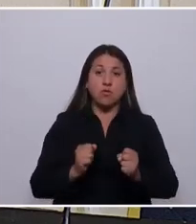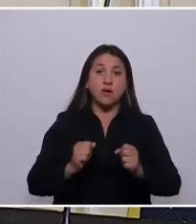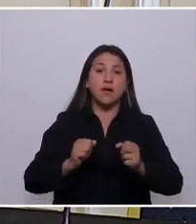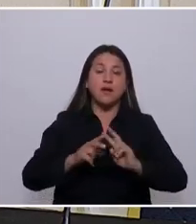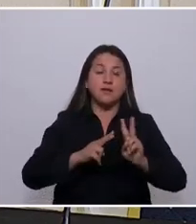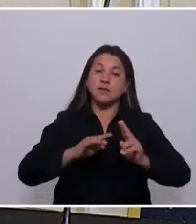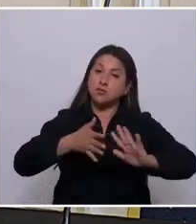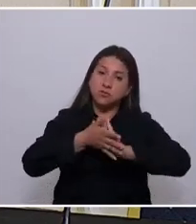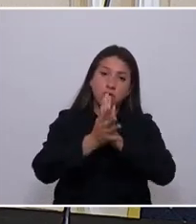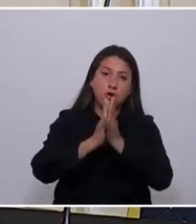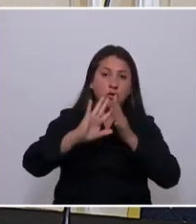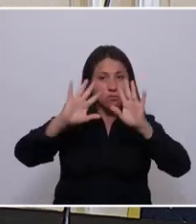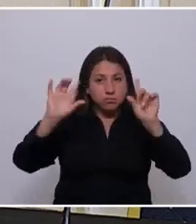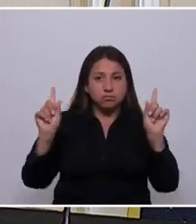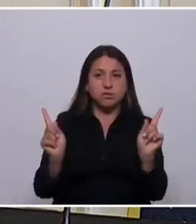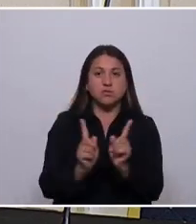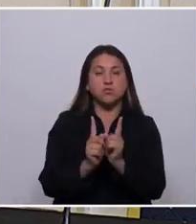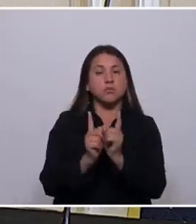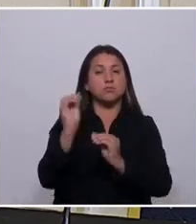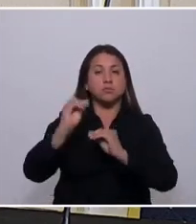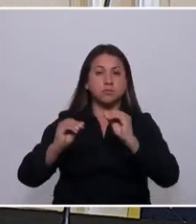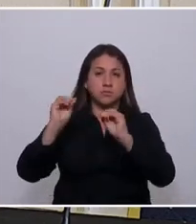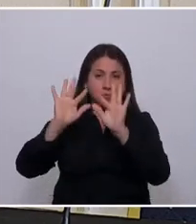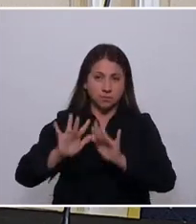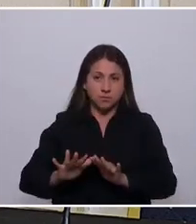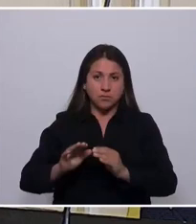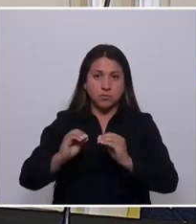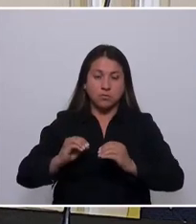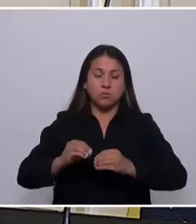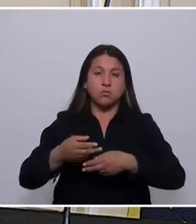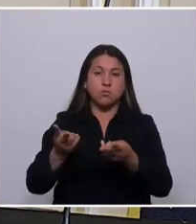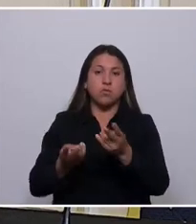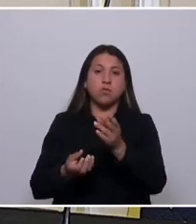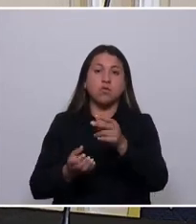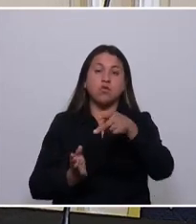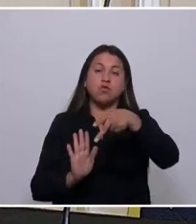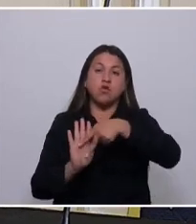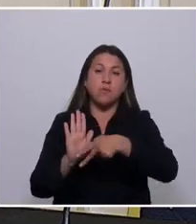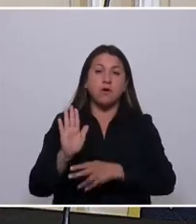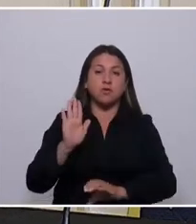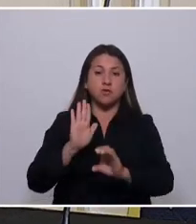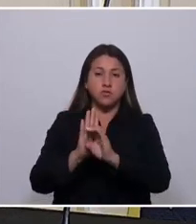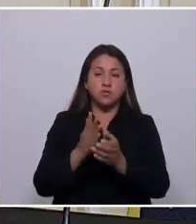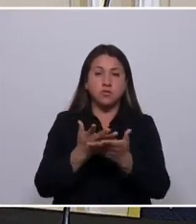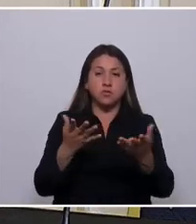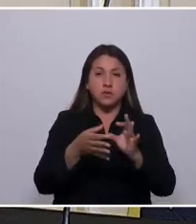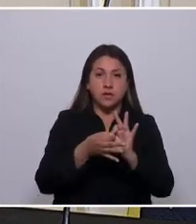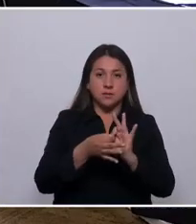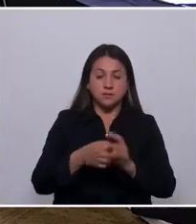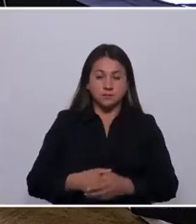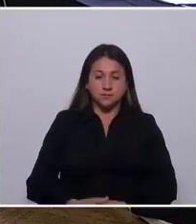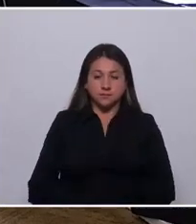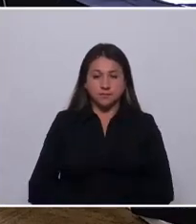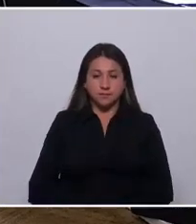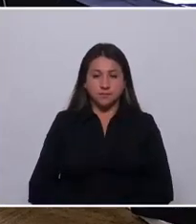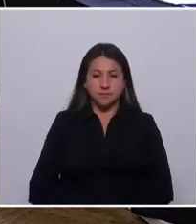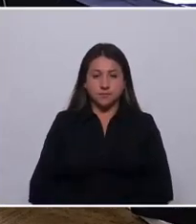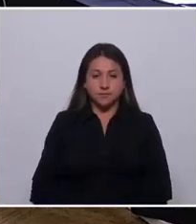todo lo que de ahí salga de manera correcta y poder transformarlo en norma constitucional. Muchas gracias. Gracias.